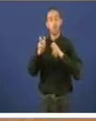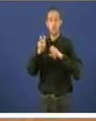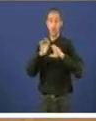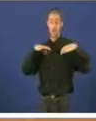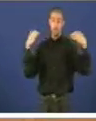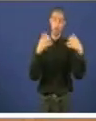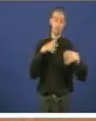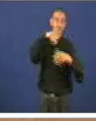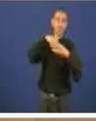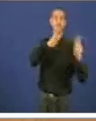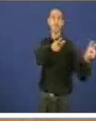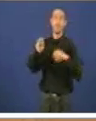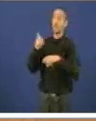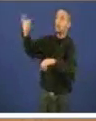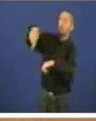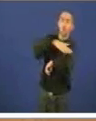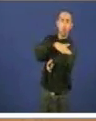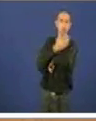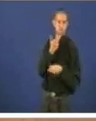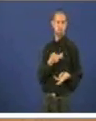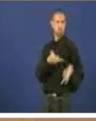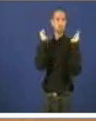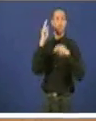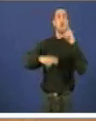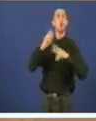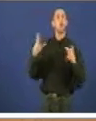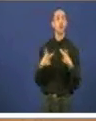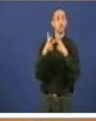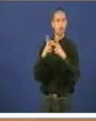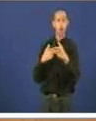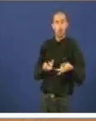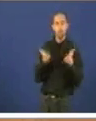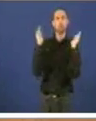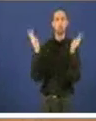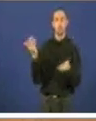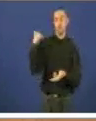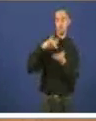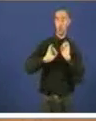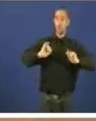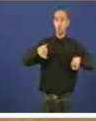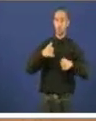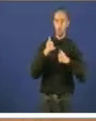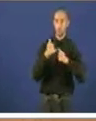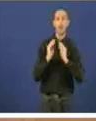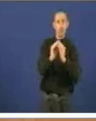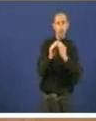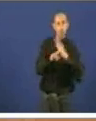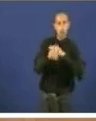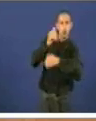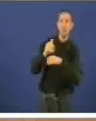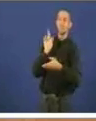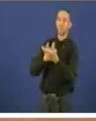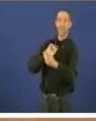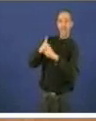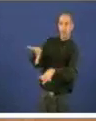sendo o goberno, autorizaron, supoño, esa obra social que se iniciou e se executou durante o seu mandato e que